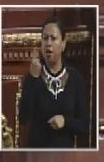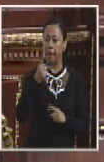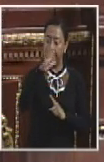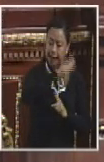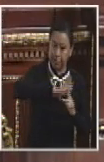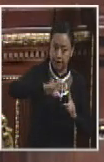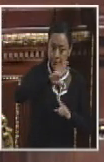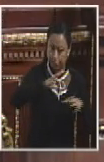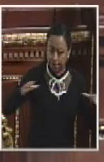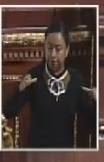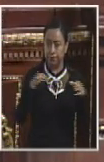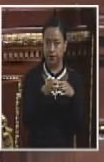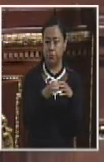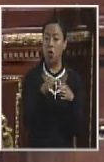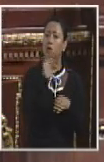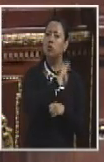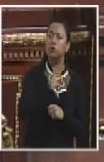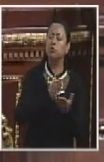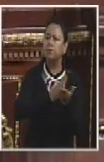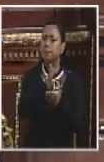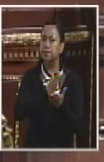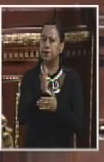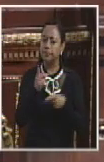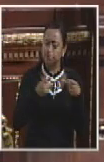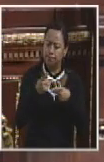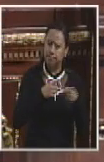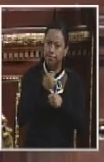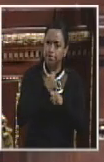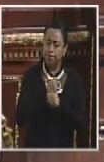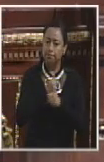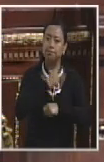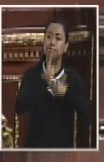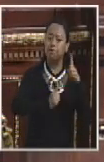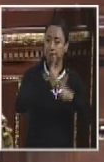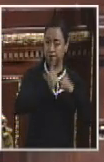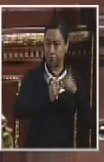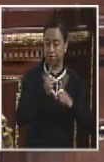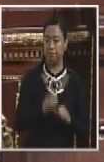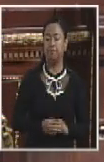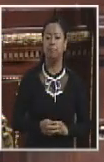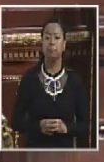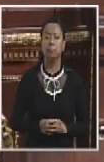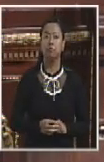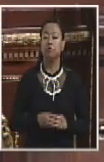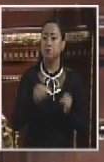sector poblacional pueda acceder a la práctica deportiva